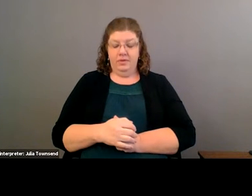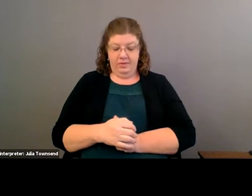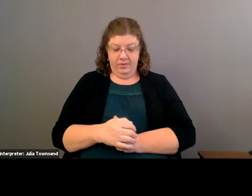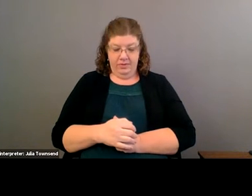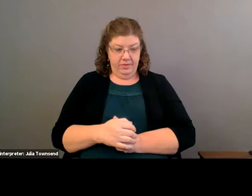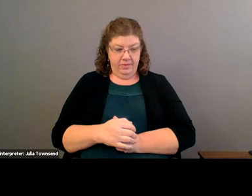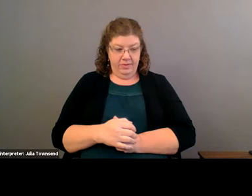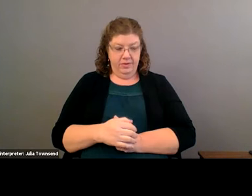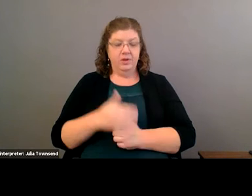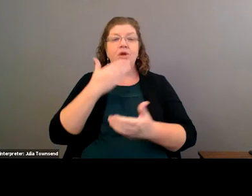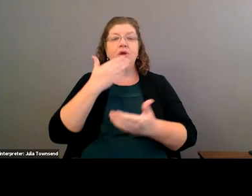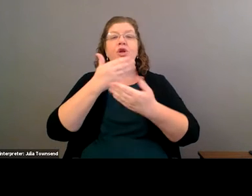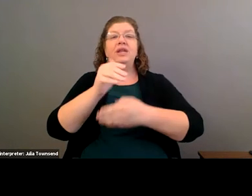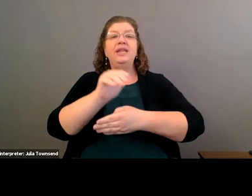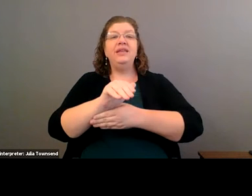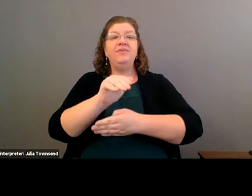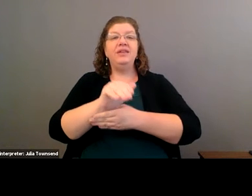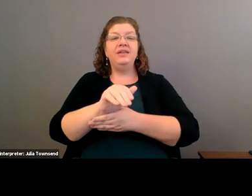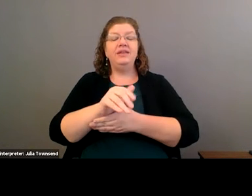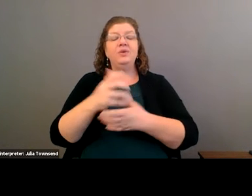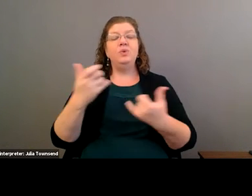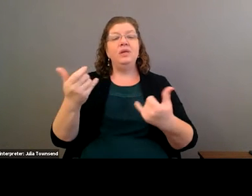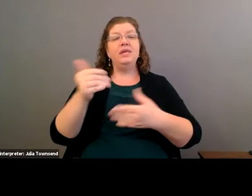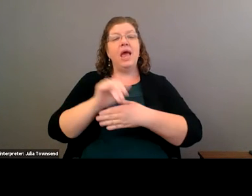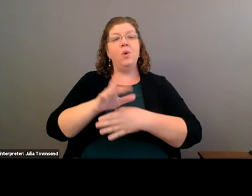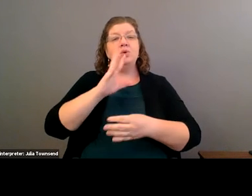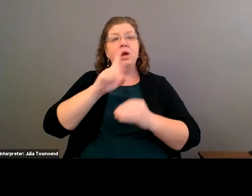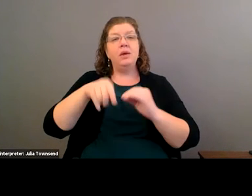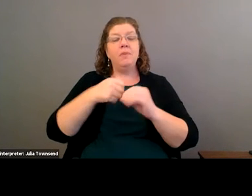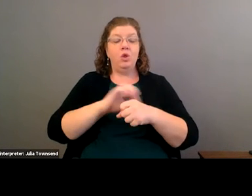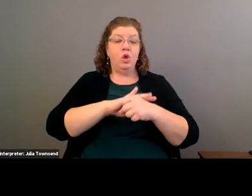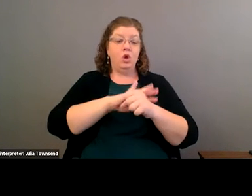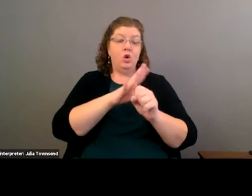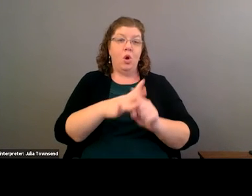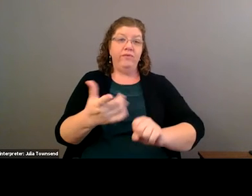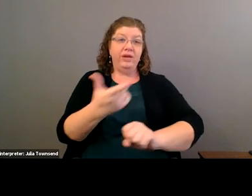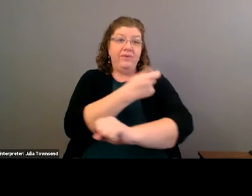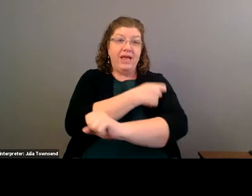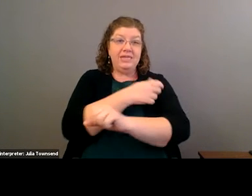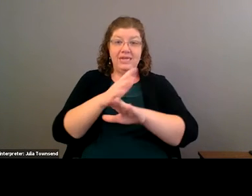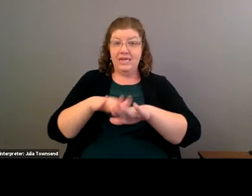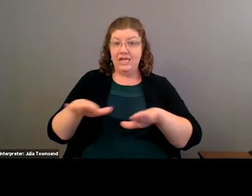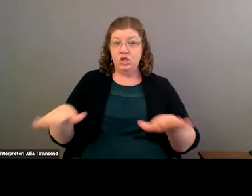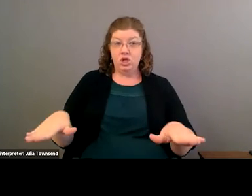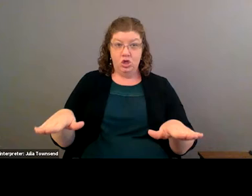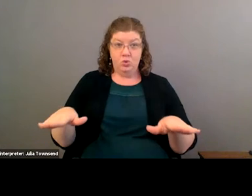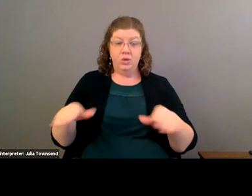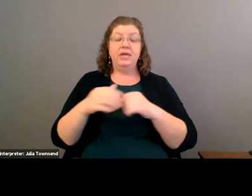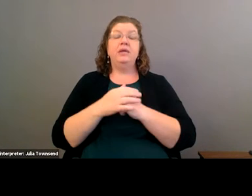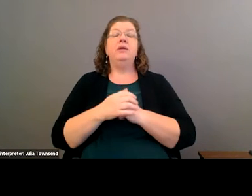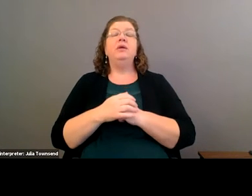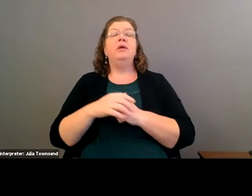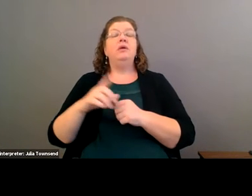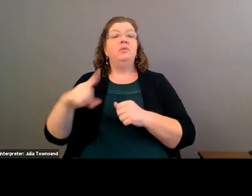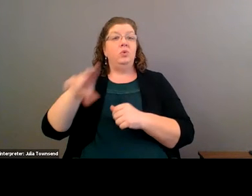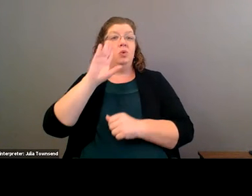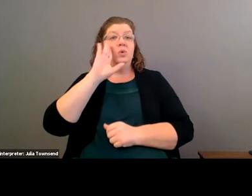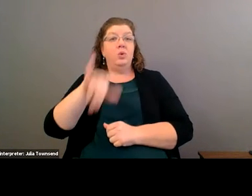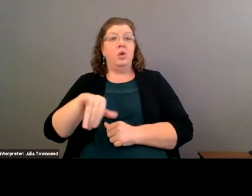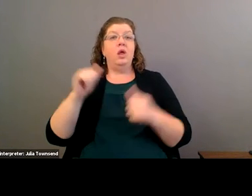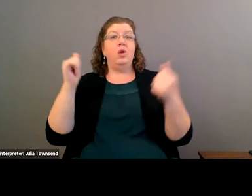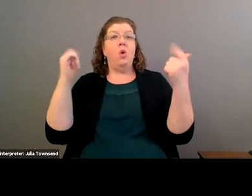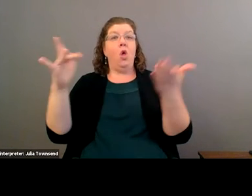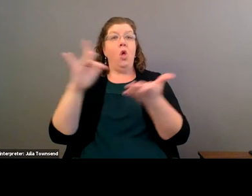Good evening. Buenas noches. Quería hablar sobre las vacunas de COVID en los niños. Como ustedes